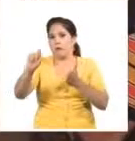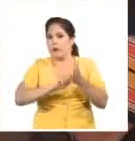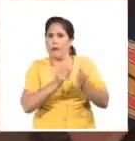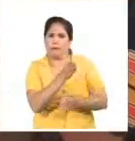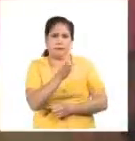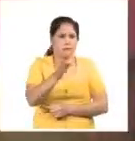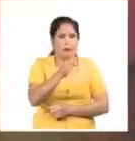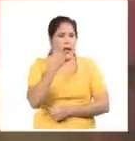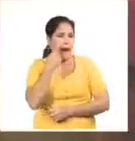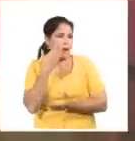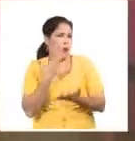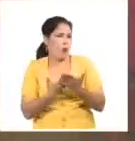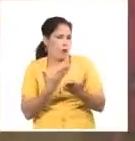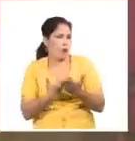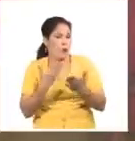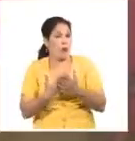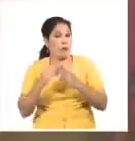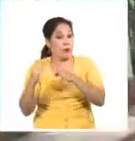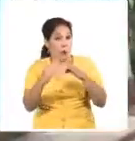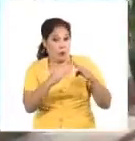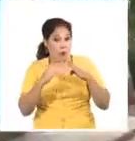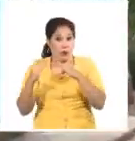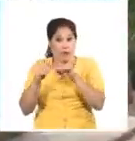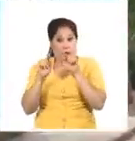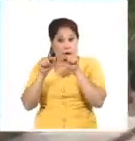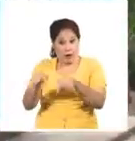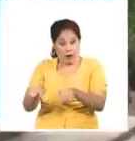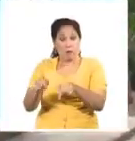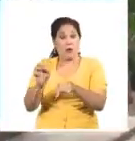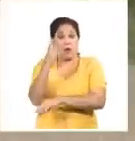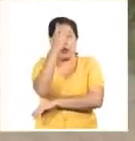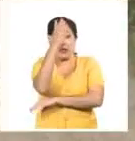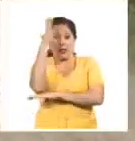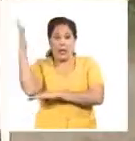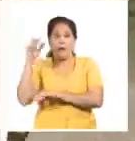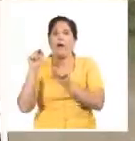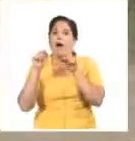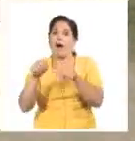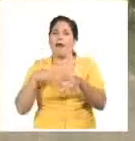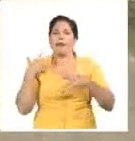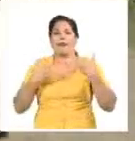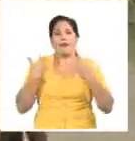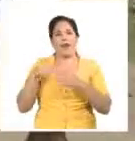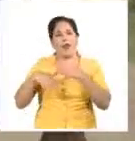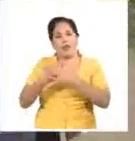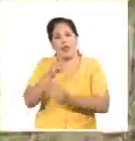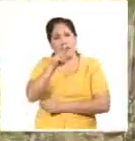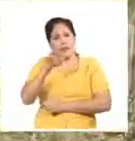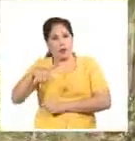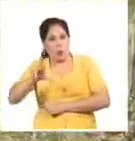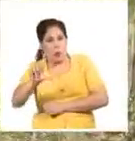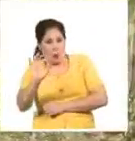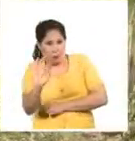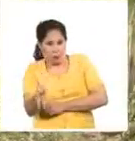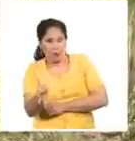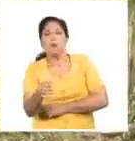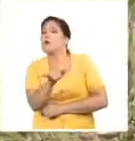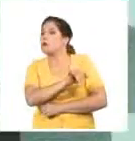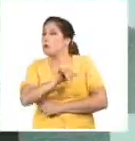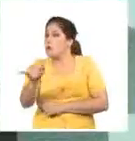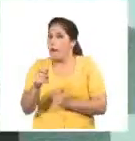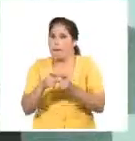recorrido. La comunidad Los Ranchos del Consejo Popular La Ceiba, sede del acto territorial por el Día de la Rebeldía Nacional, protagoniza